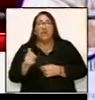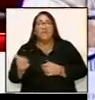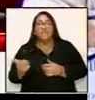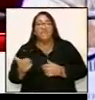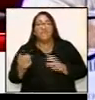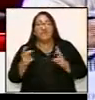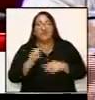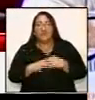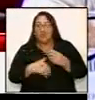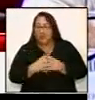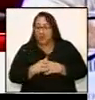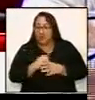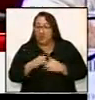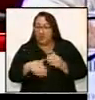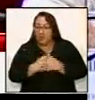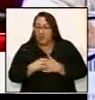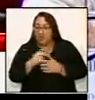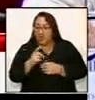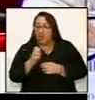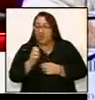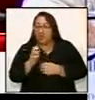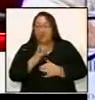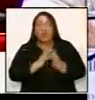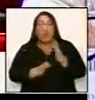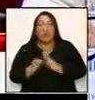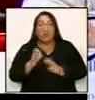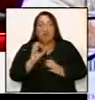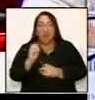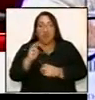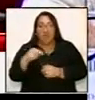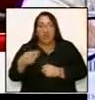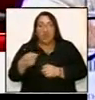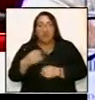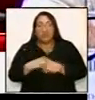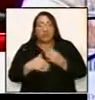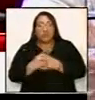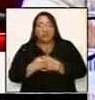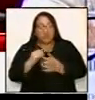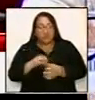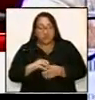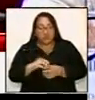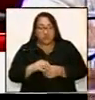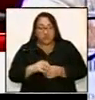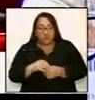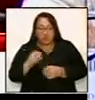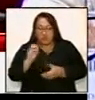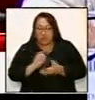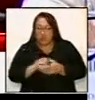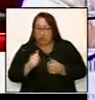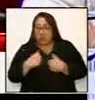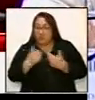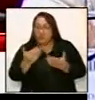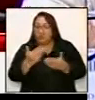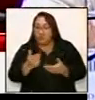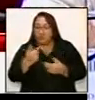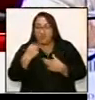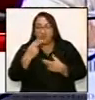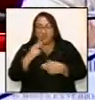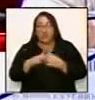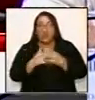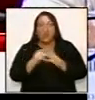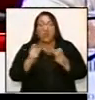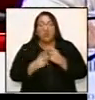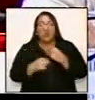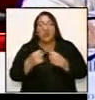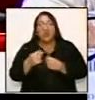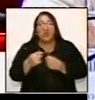el tema relacionado al financiamiento ONGs, el financiamiento exterior. Más bien voy a pedir, saludando a la presidenta congresista Alberto de la